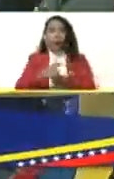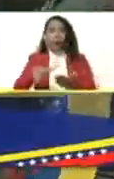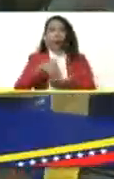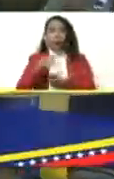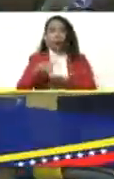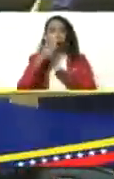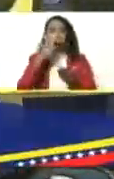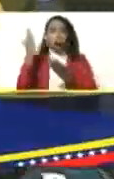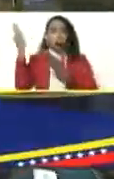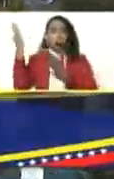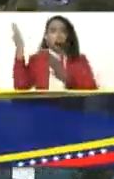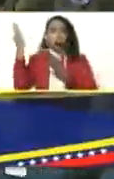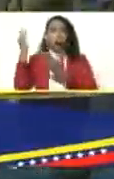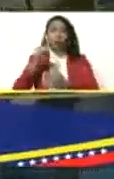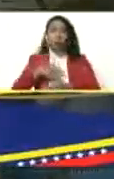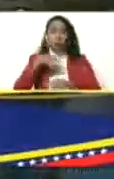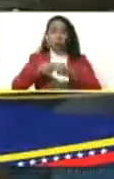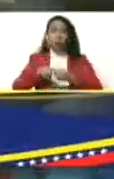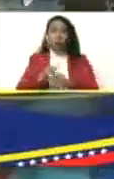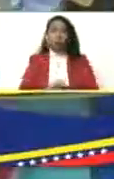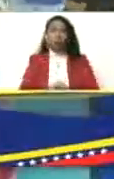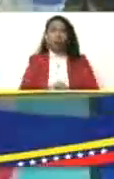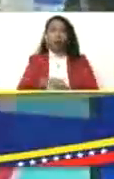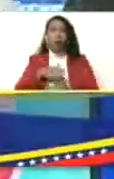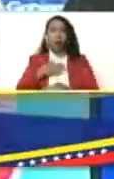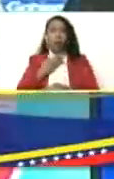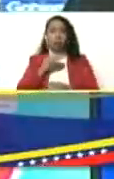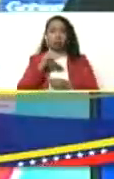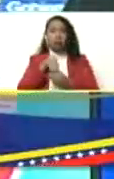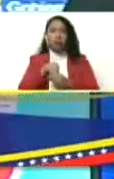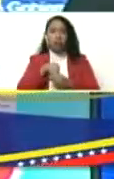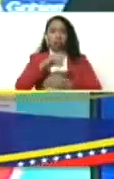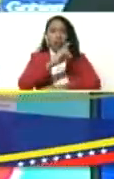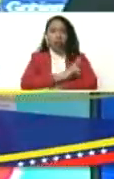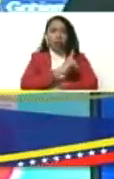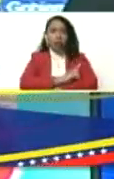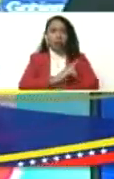sentarse. Para entrar dentro de la disciplina,